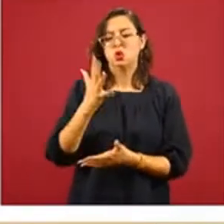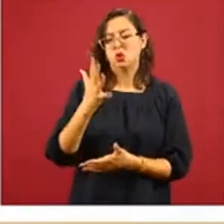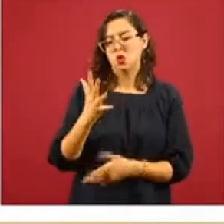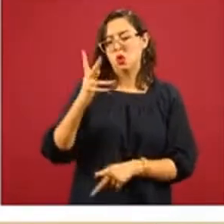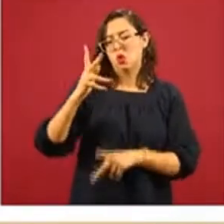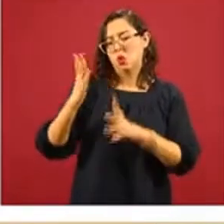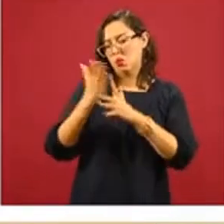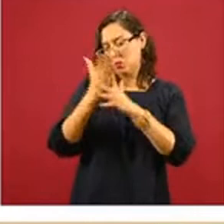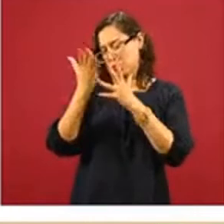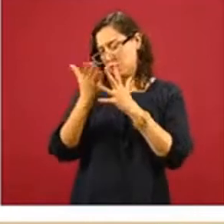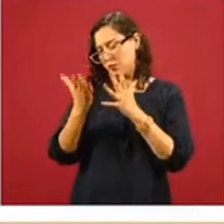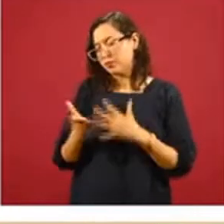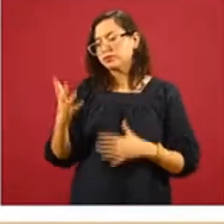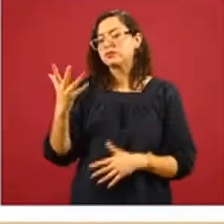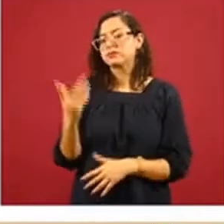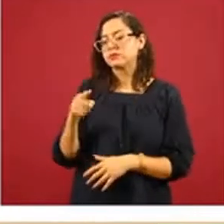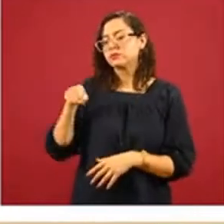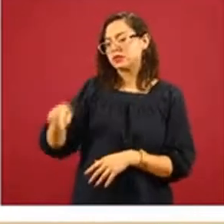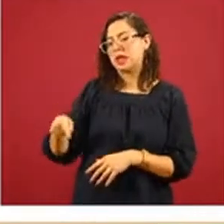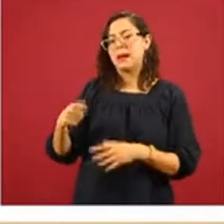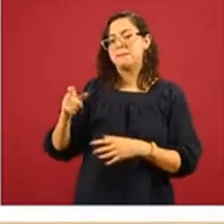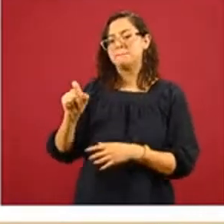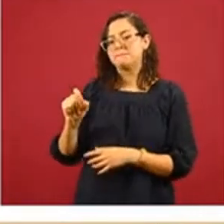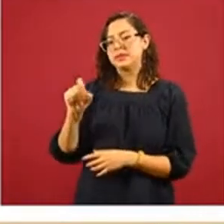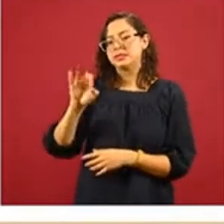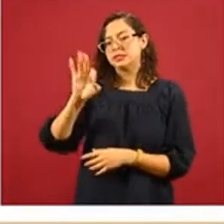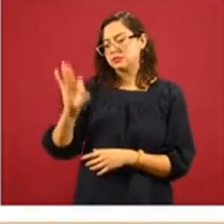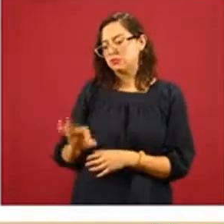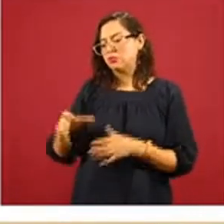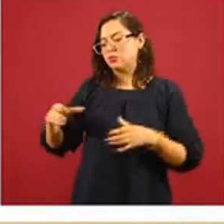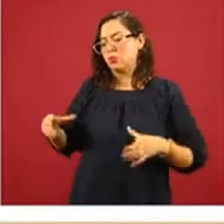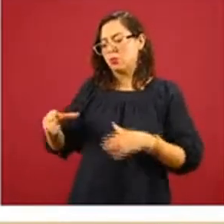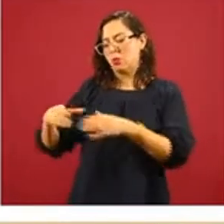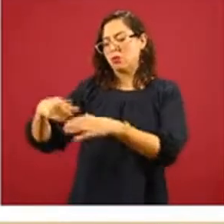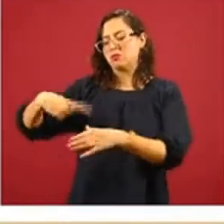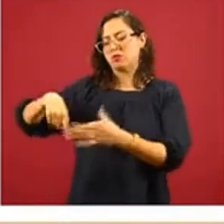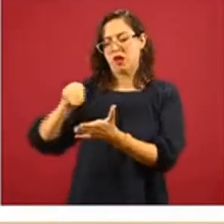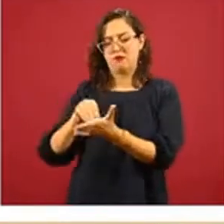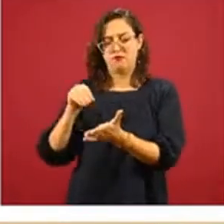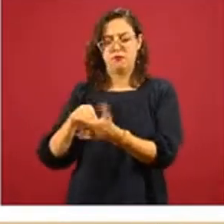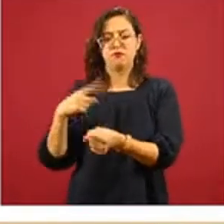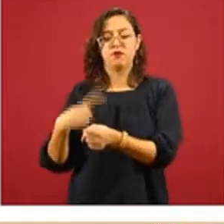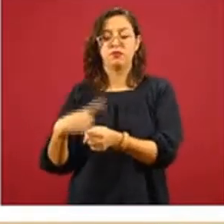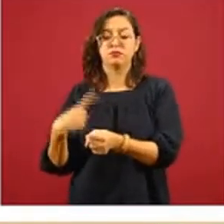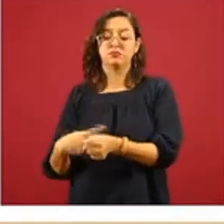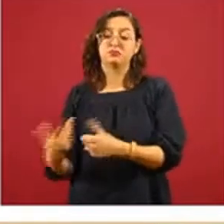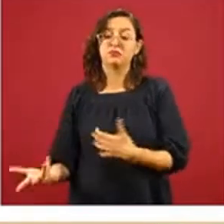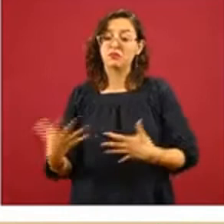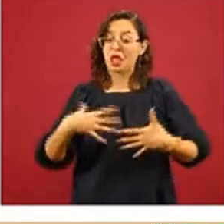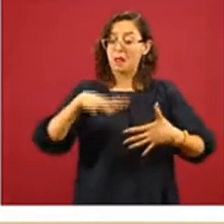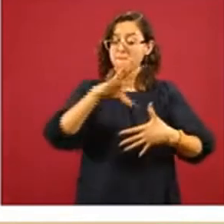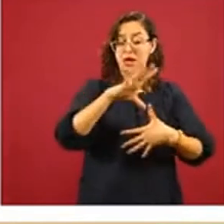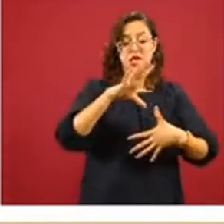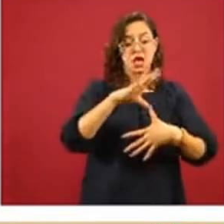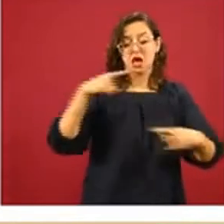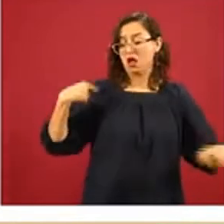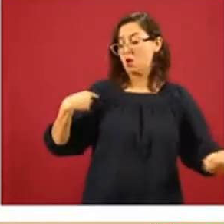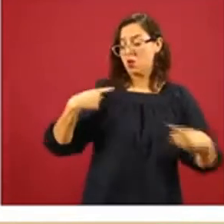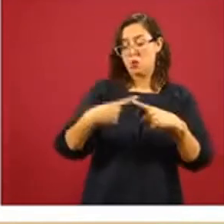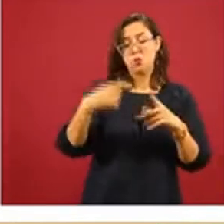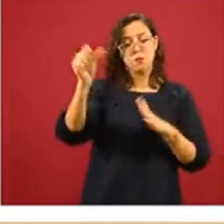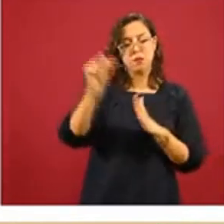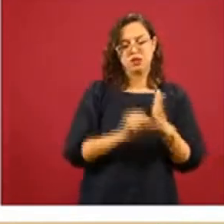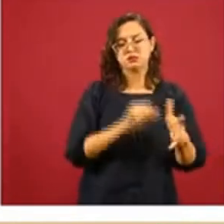que representa la actividad como tal. Ya hemos visto que la región de las Américas es la que prácticamente en el último mes ha